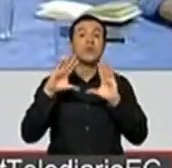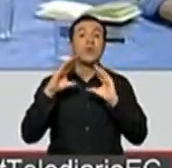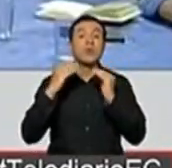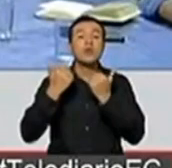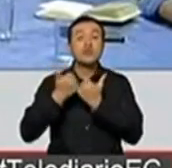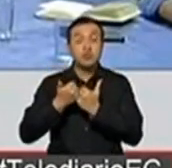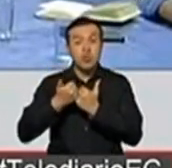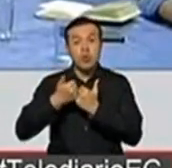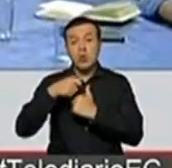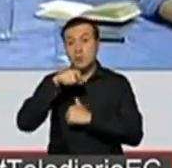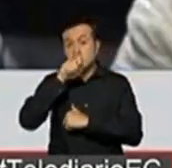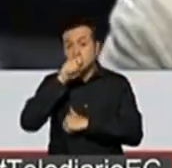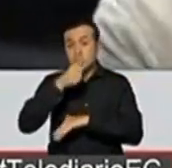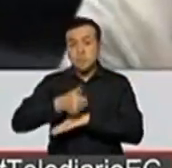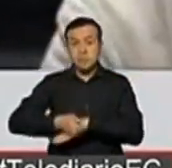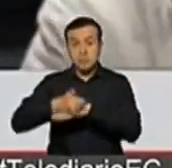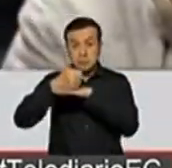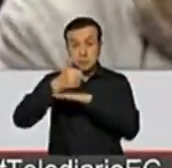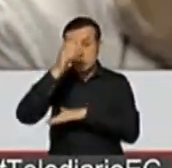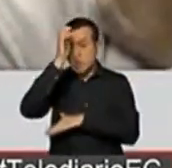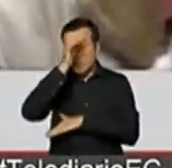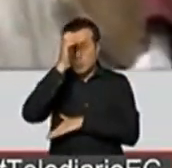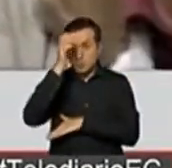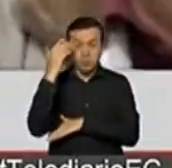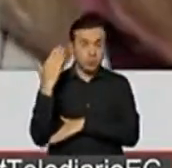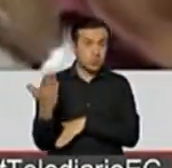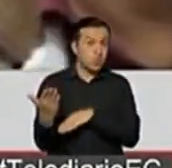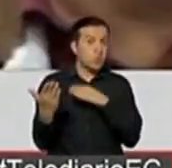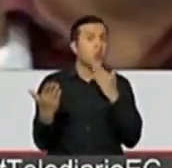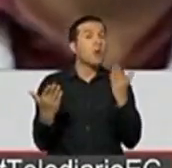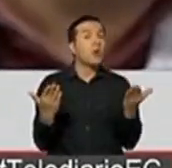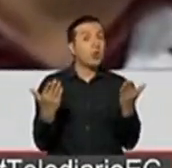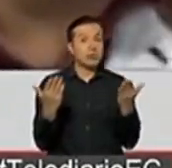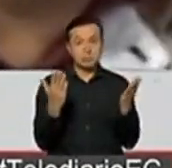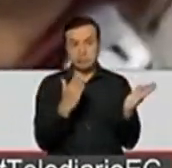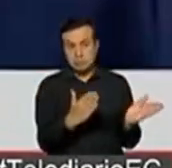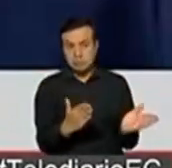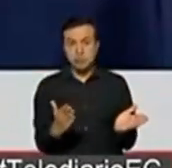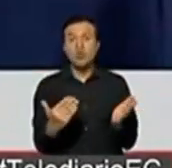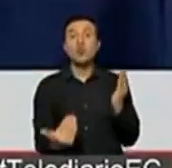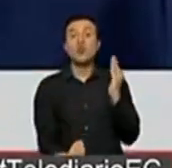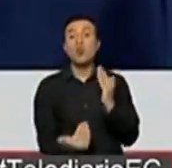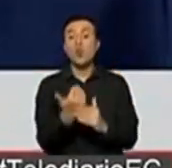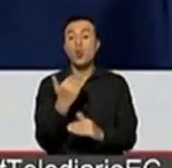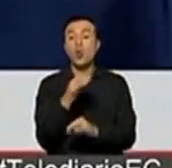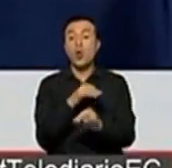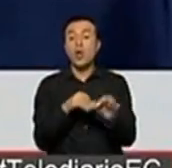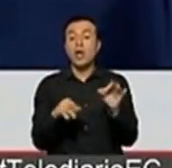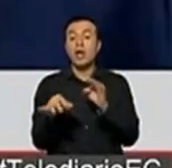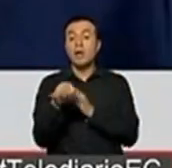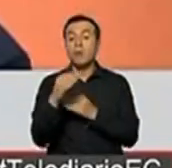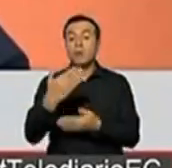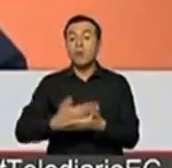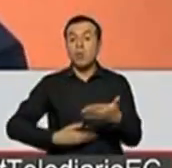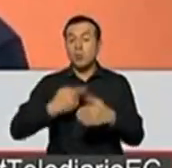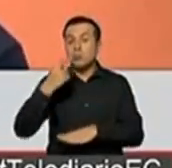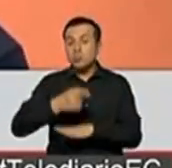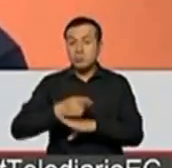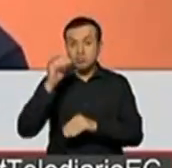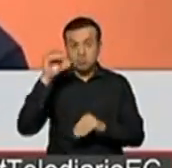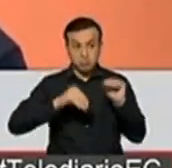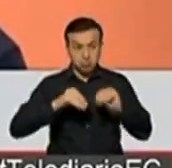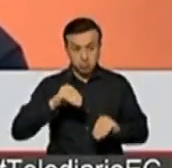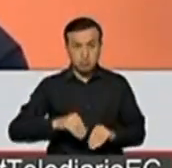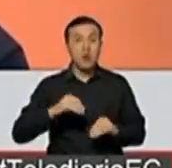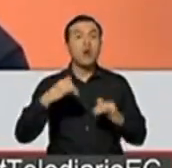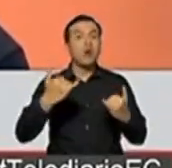como observadores de este proceso, que deberá seguir con el diálogo para definir el documento con el que se sustituirá el decreto 883. Porque hoy